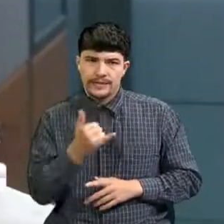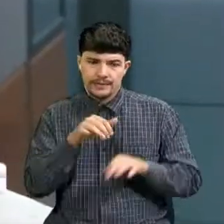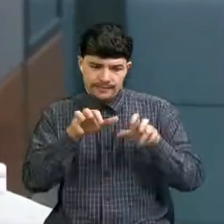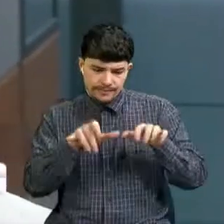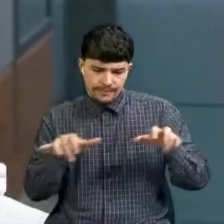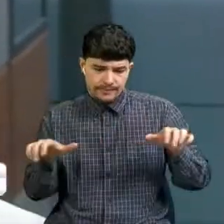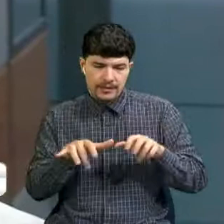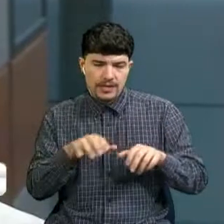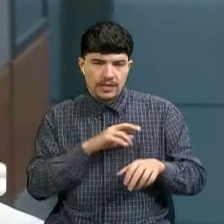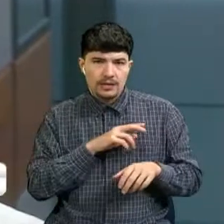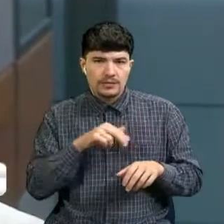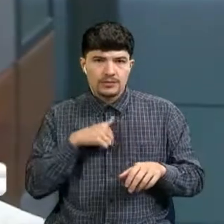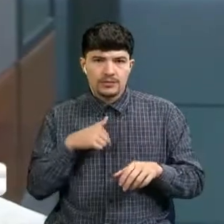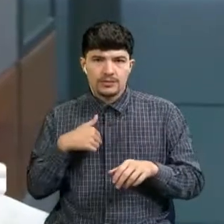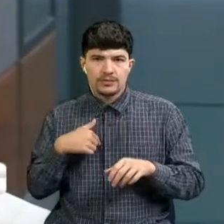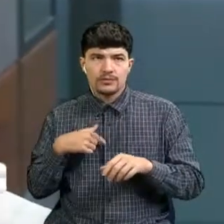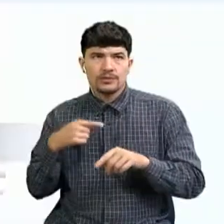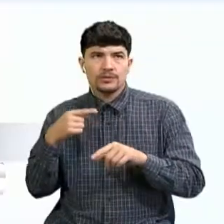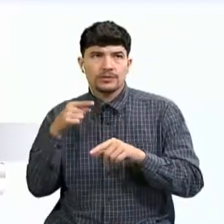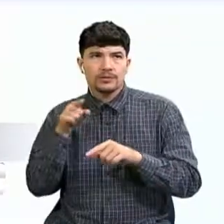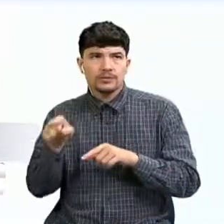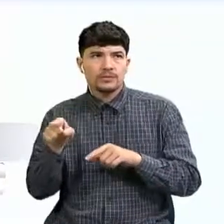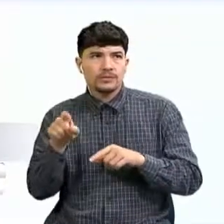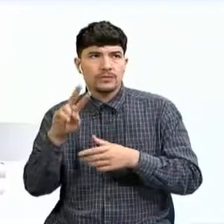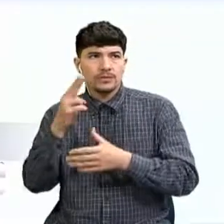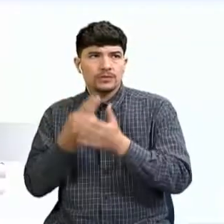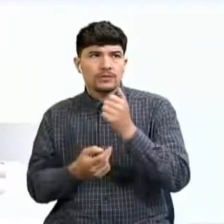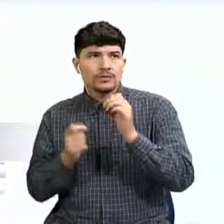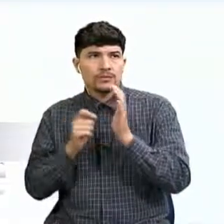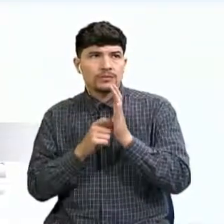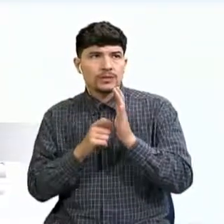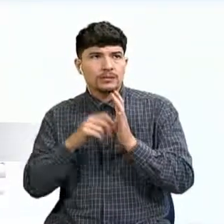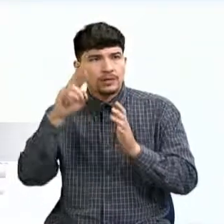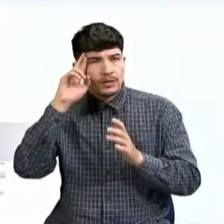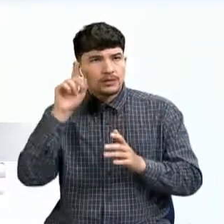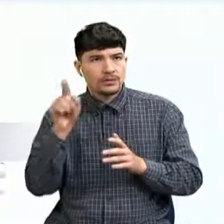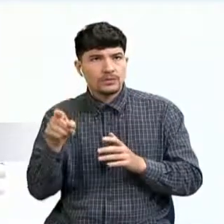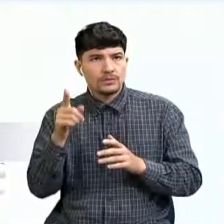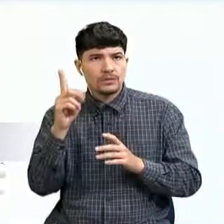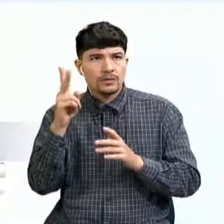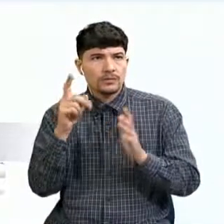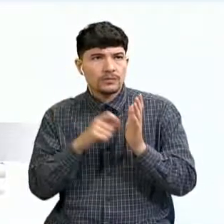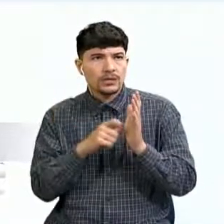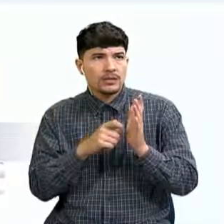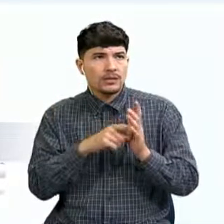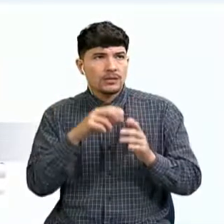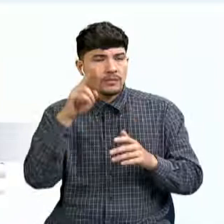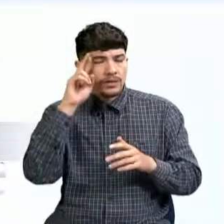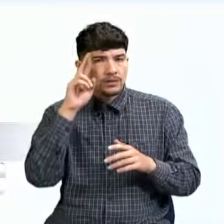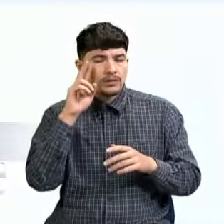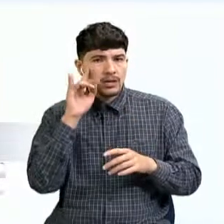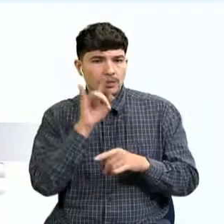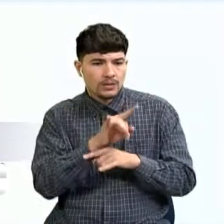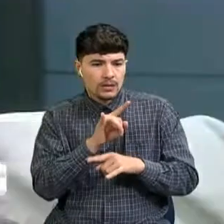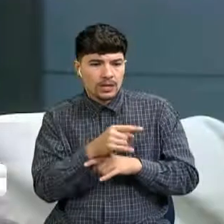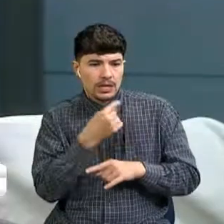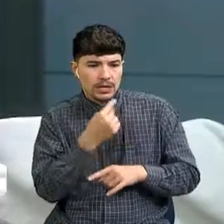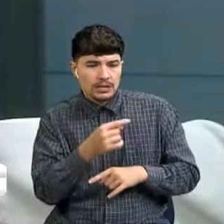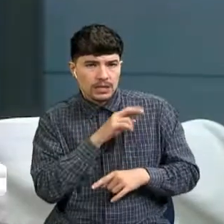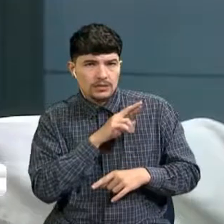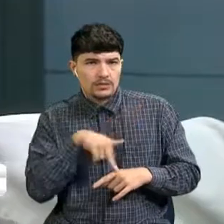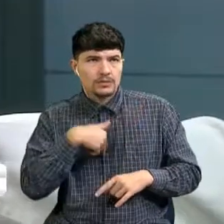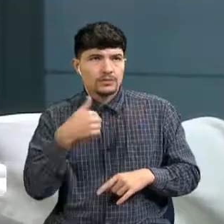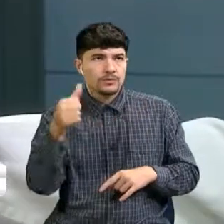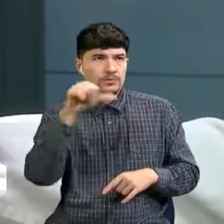reportamos una cifra dos veces por lo que la contraloría detecta el error de hecho es importante la contraloría no dice que nosotros estemos mal